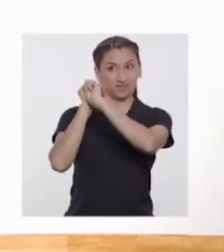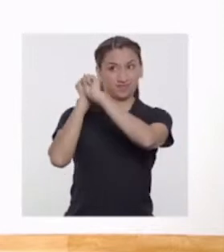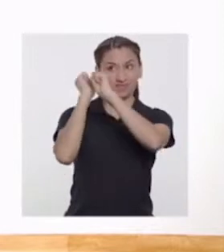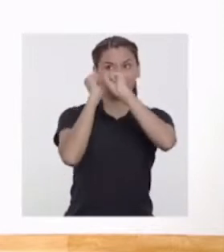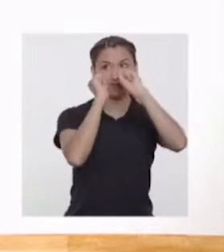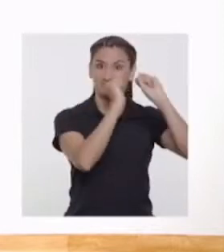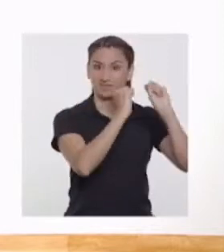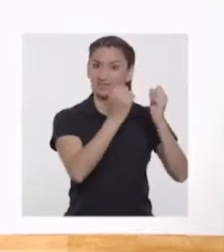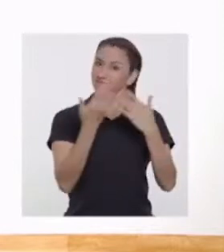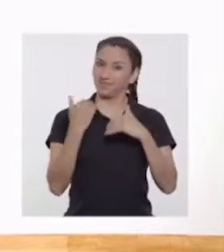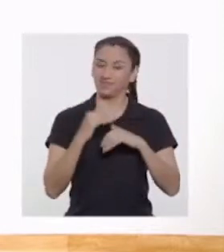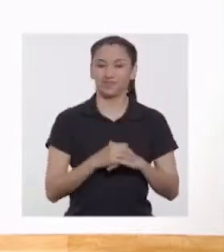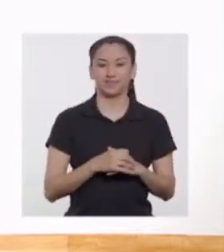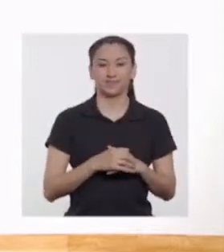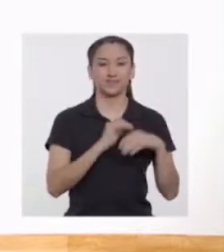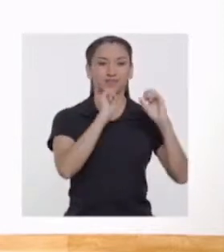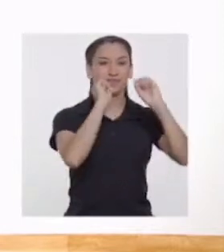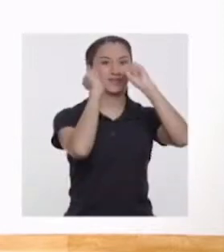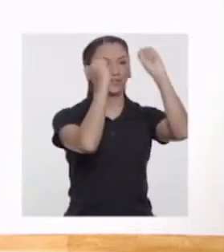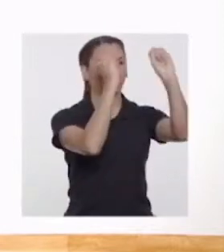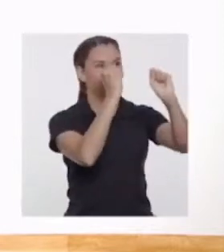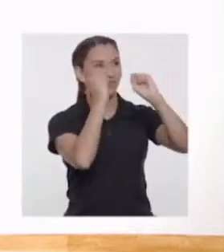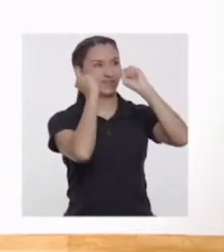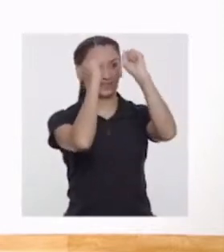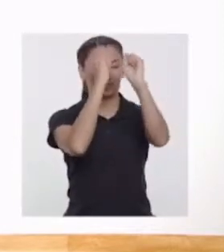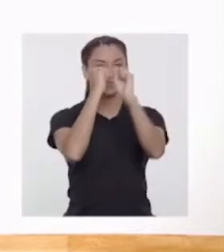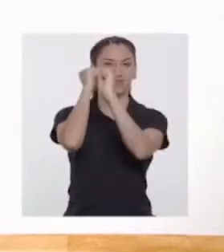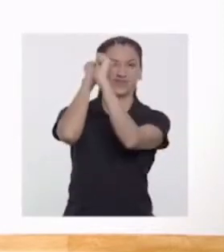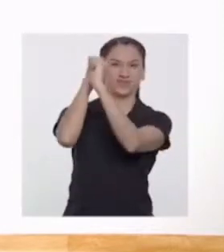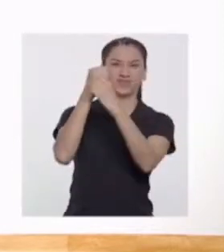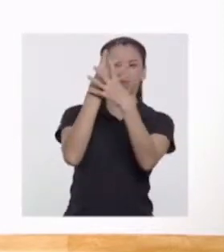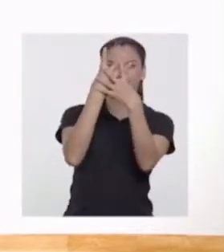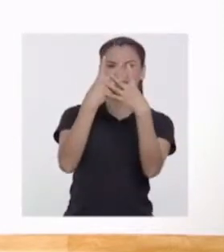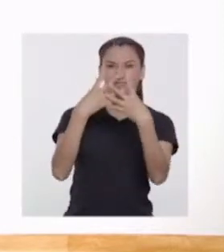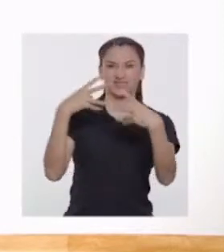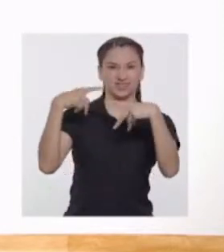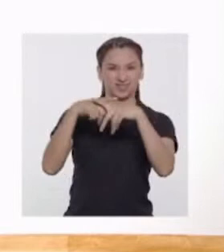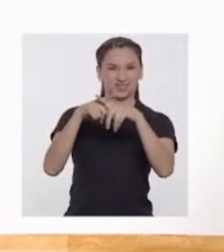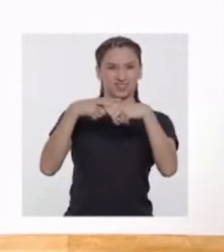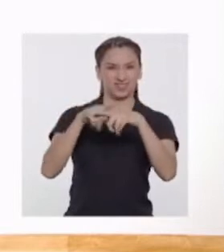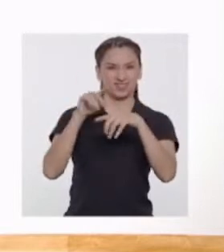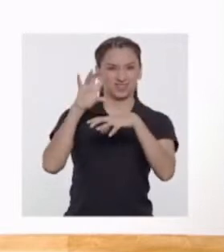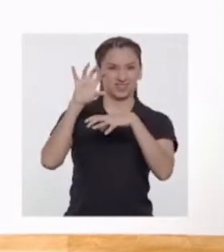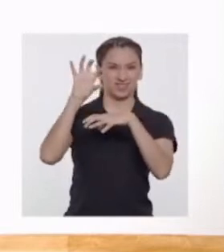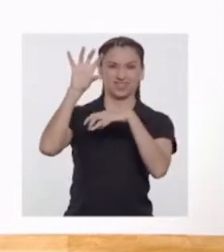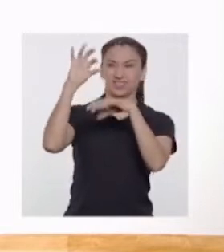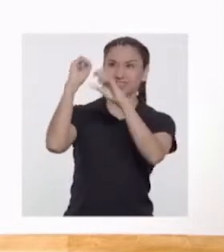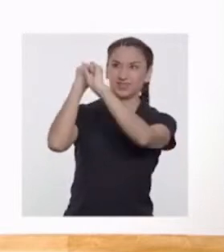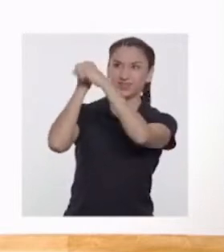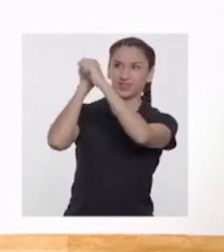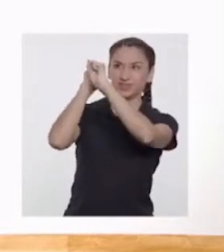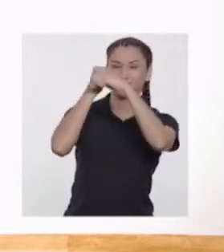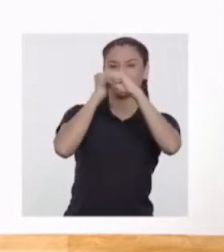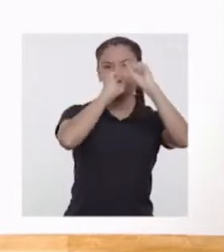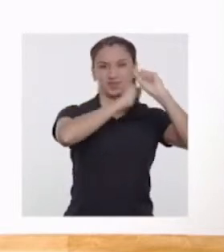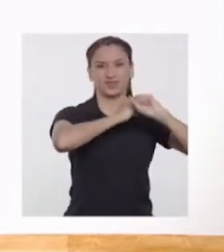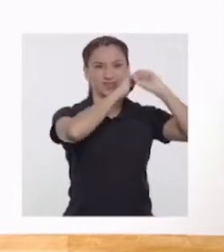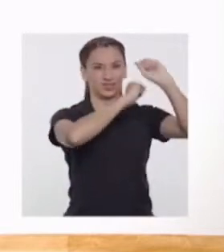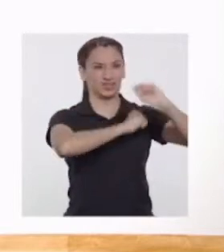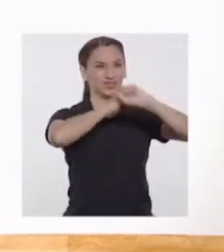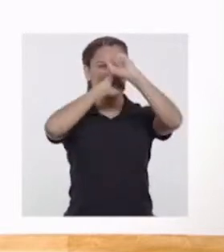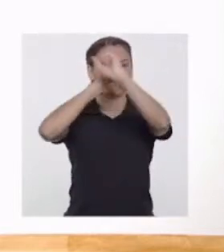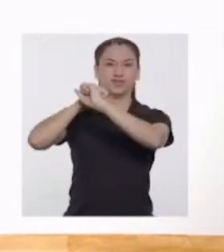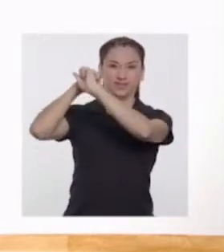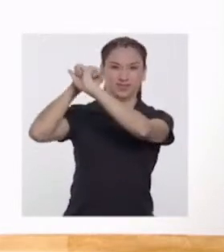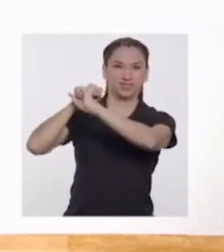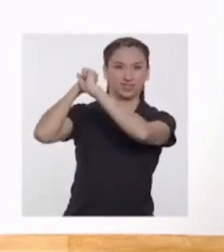escoba. ¡Vamos! Eso, saquemos esas telarañas, eso es. Muy bien, que no quede ni